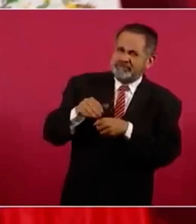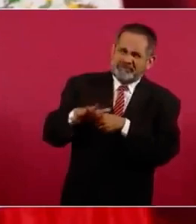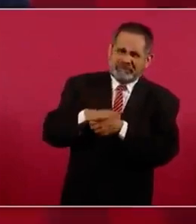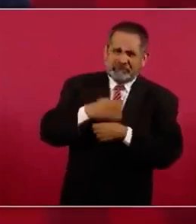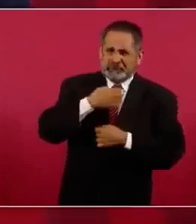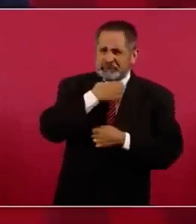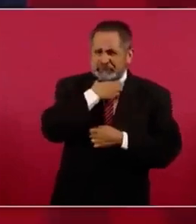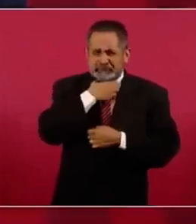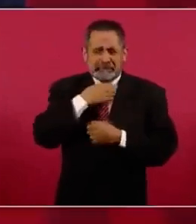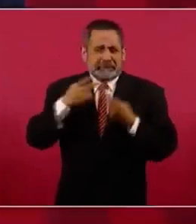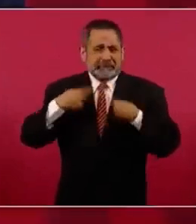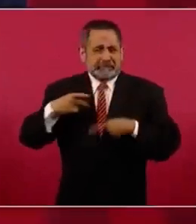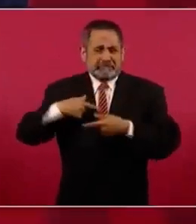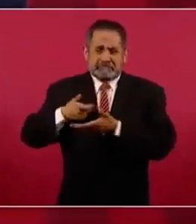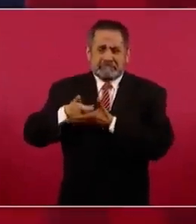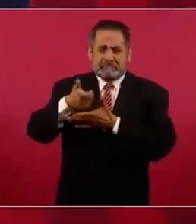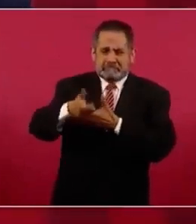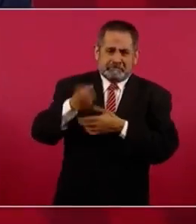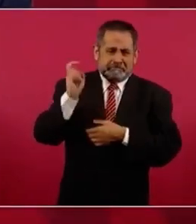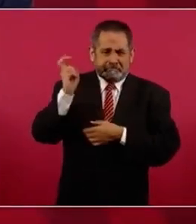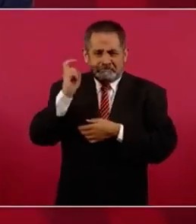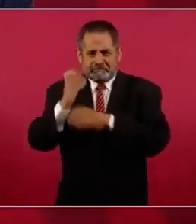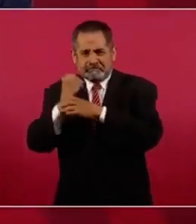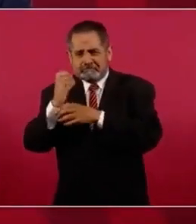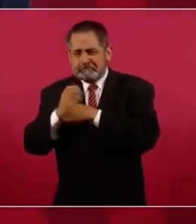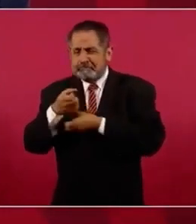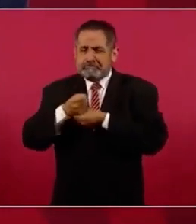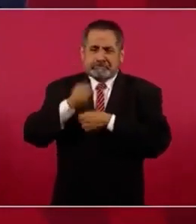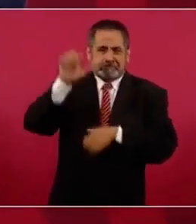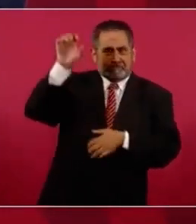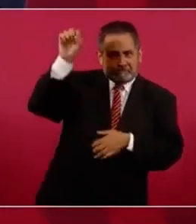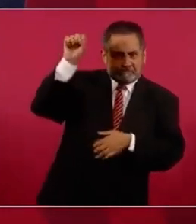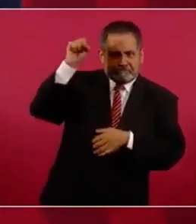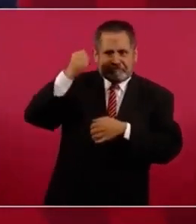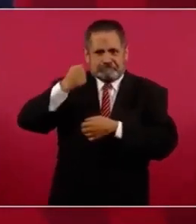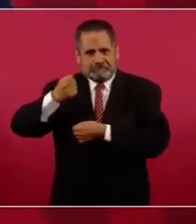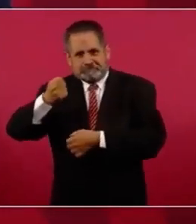saturado, lleno, con la gente parada,